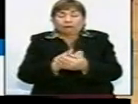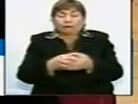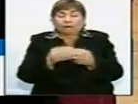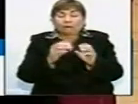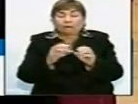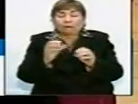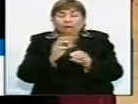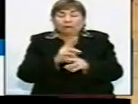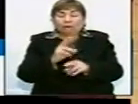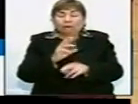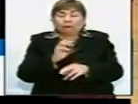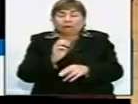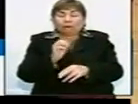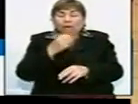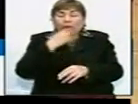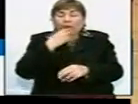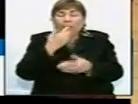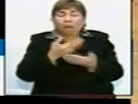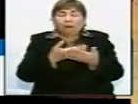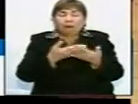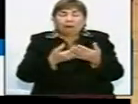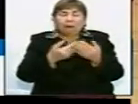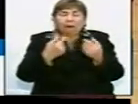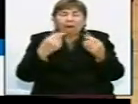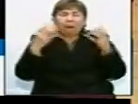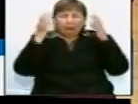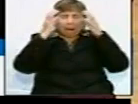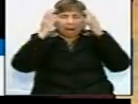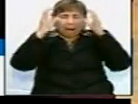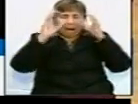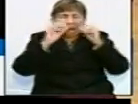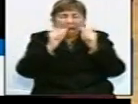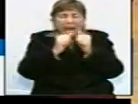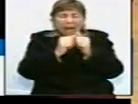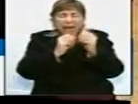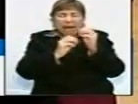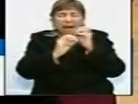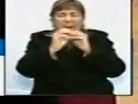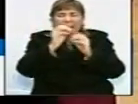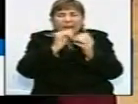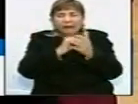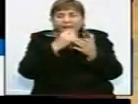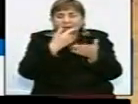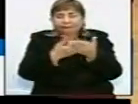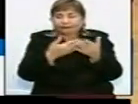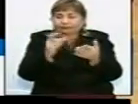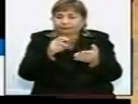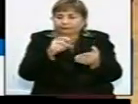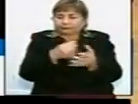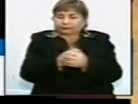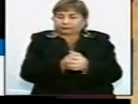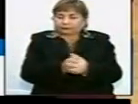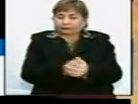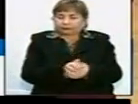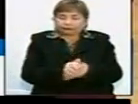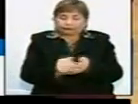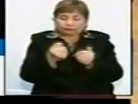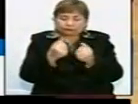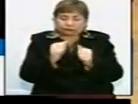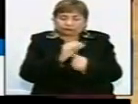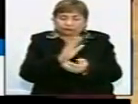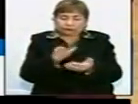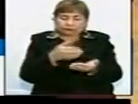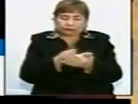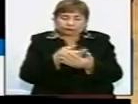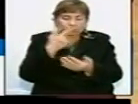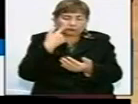resiliente frente a la variabilidad climática en un contexto de más de cambio climático él necesita y convoca al esfuerzo de todos y